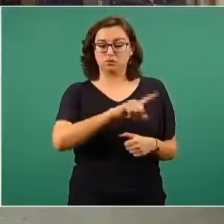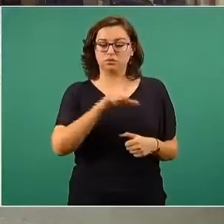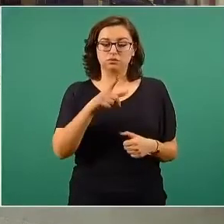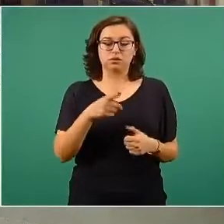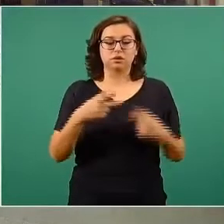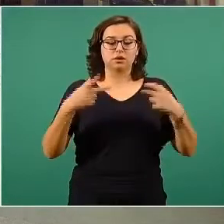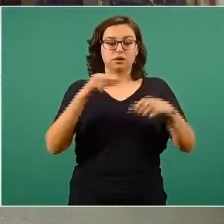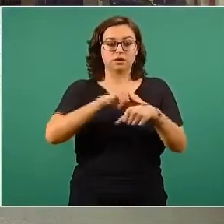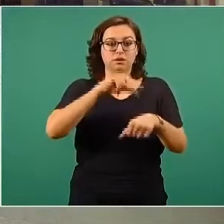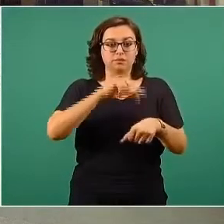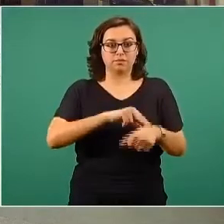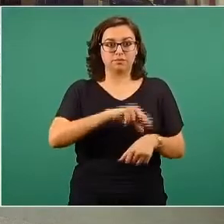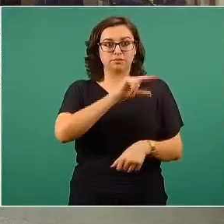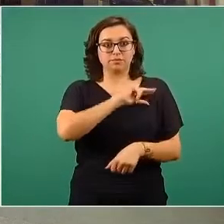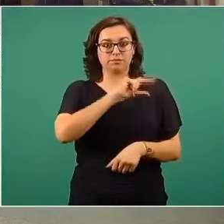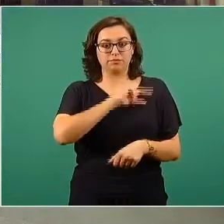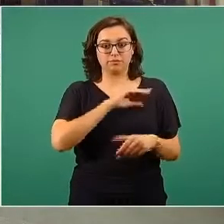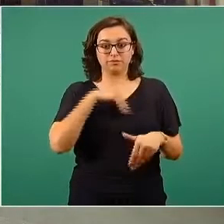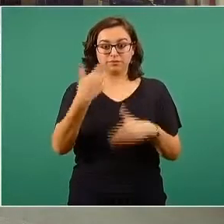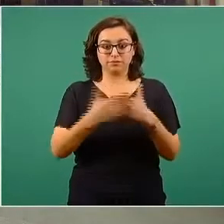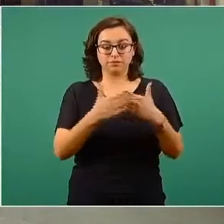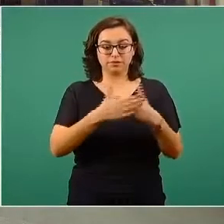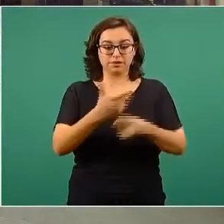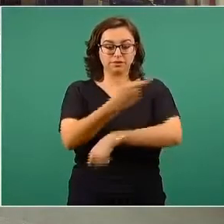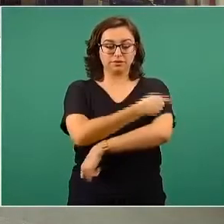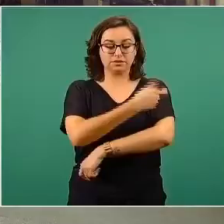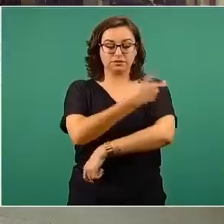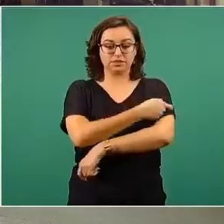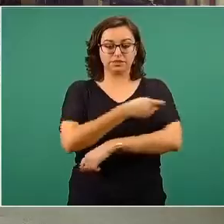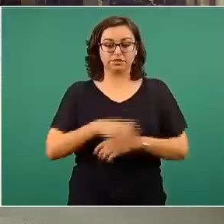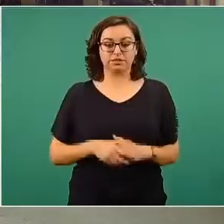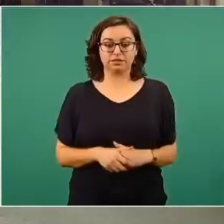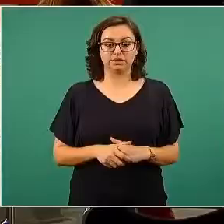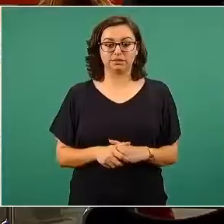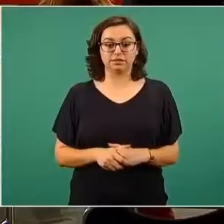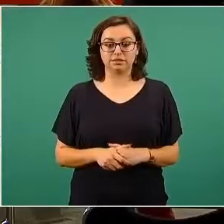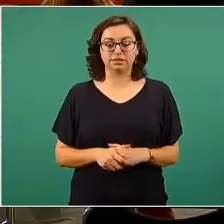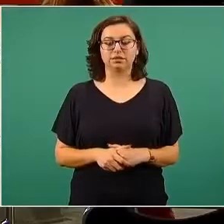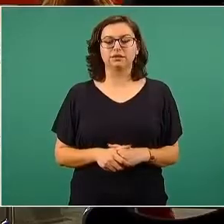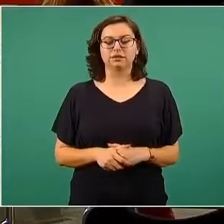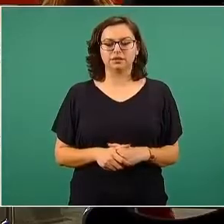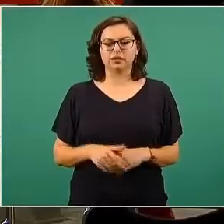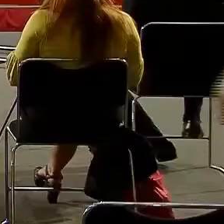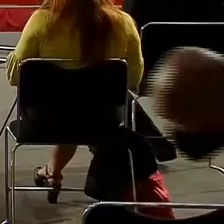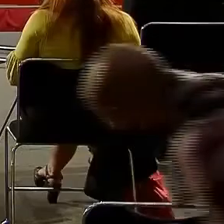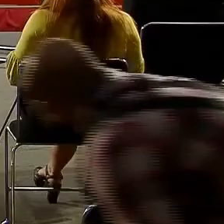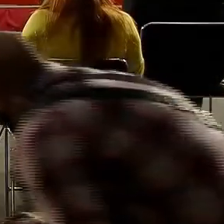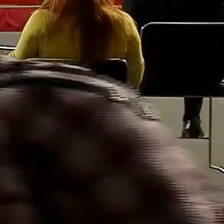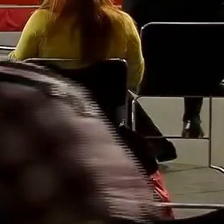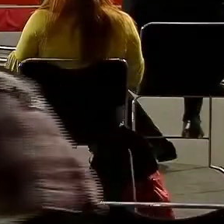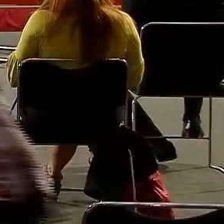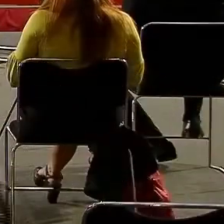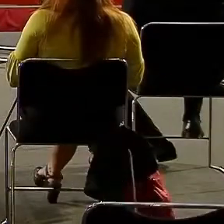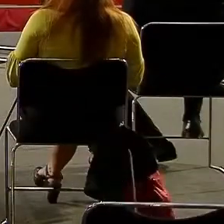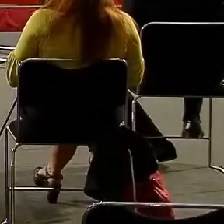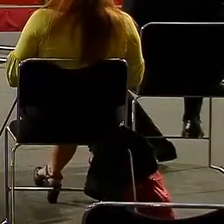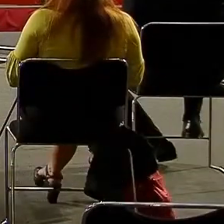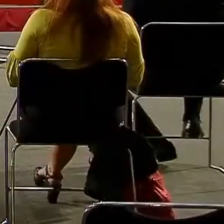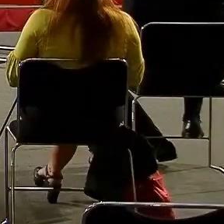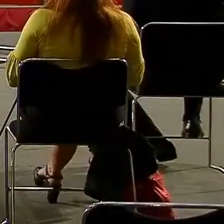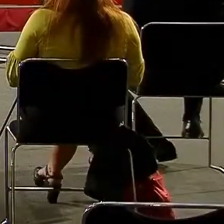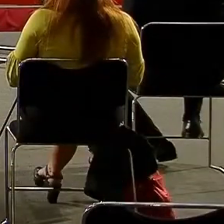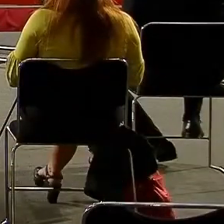privados para ser vacunados. Gracias. Con mucho gusto. Al principio mencionó una cifra de 5.000